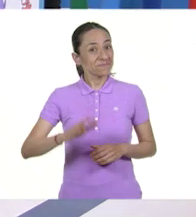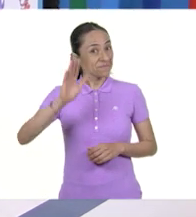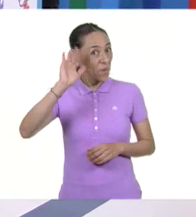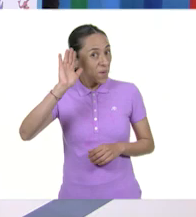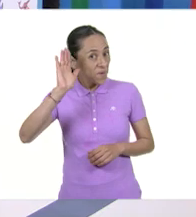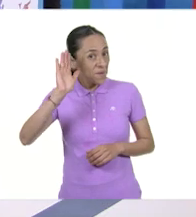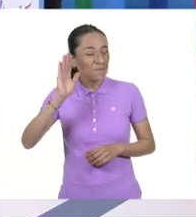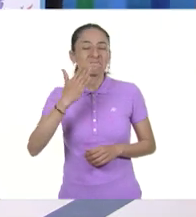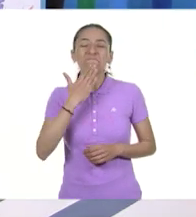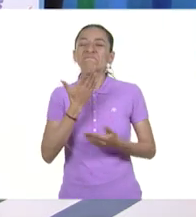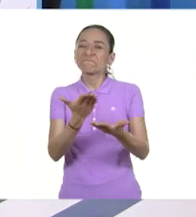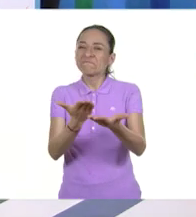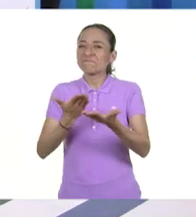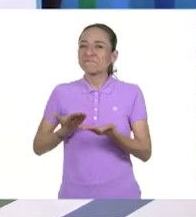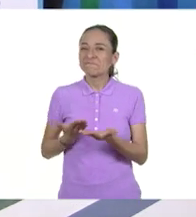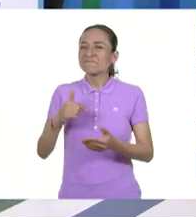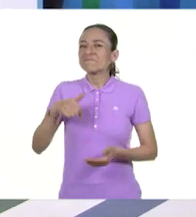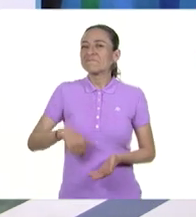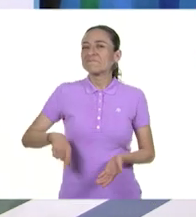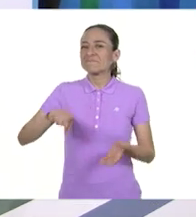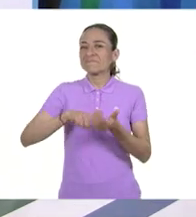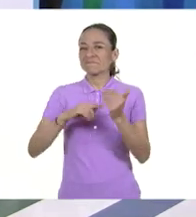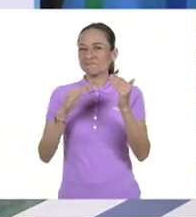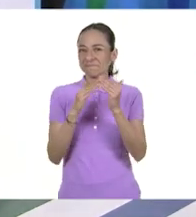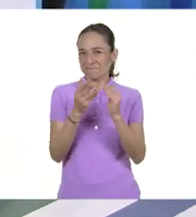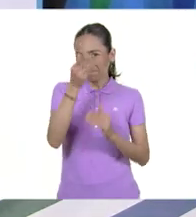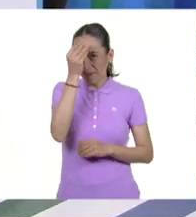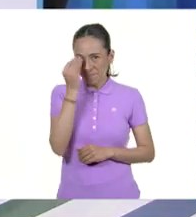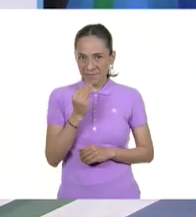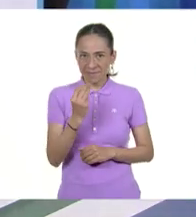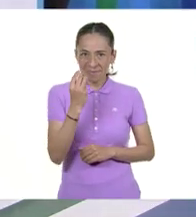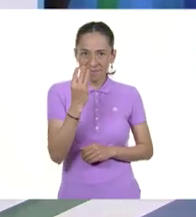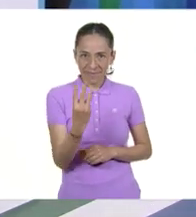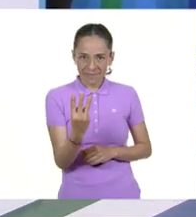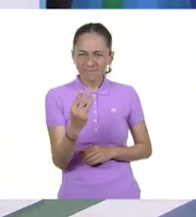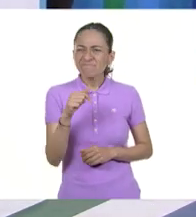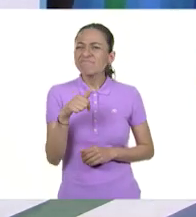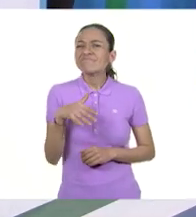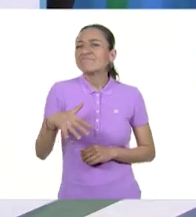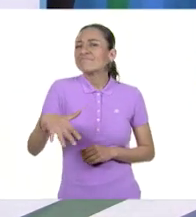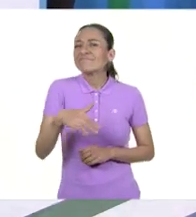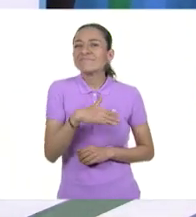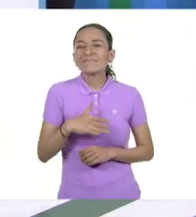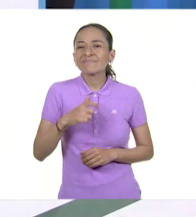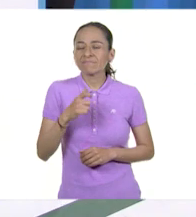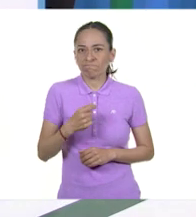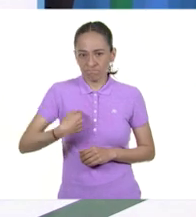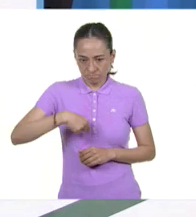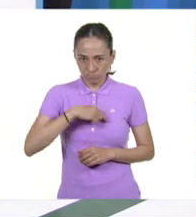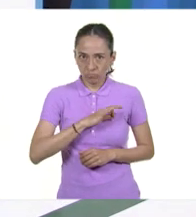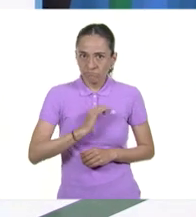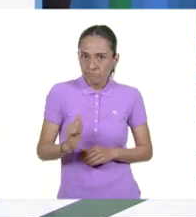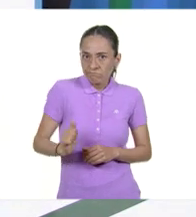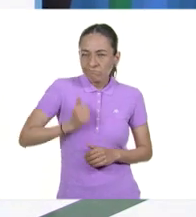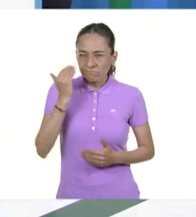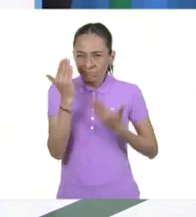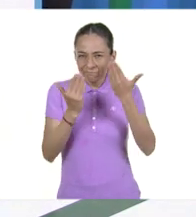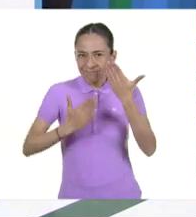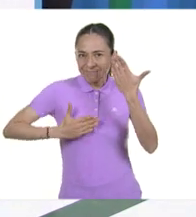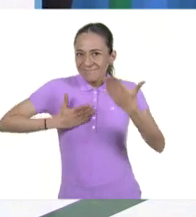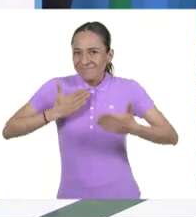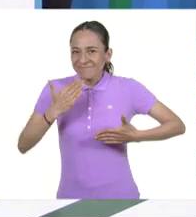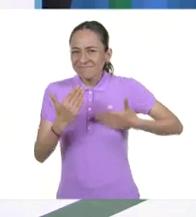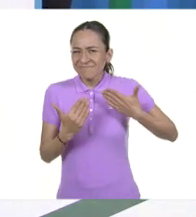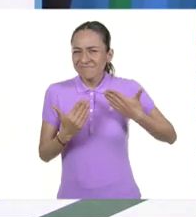Hola, les damos la bienvenida a Aprende en Casa 3, un espacio en el que vamos a poder estudiar y divertirnos desde